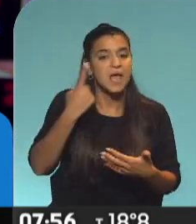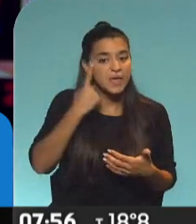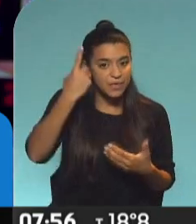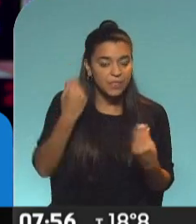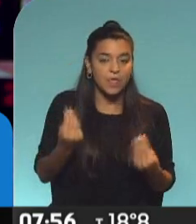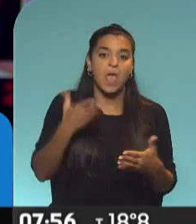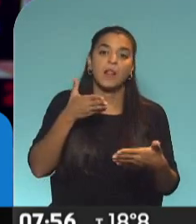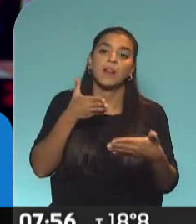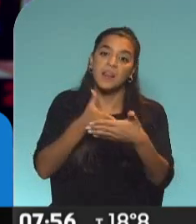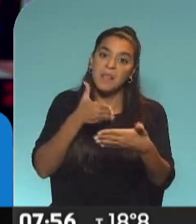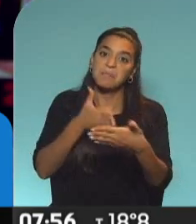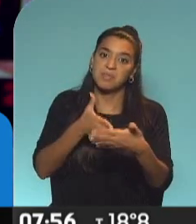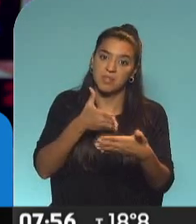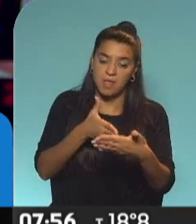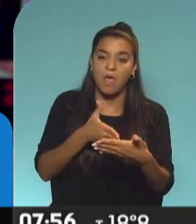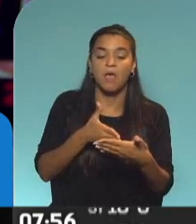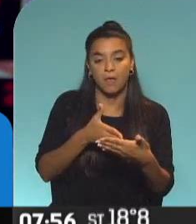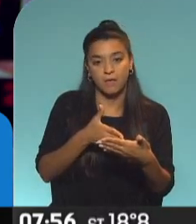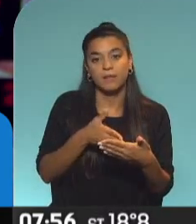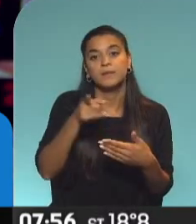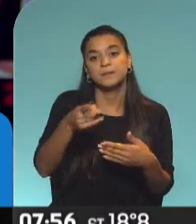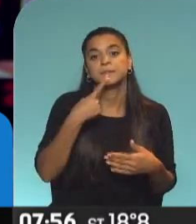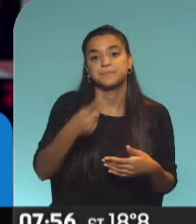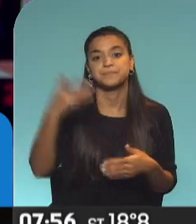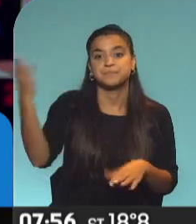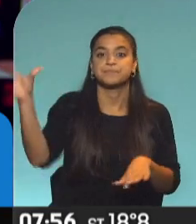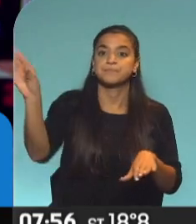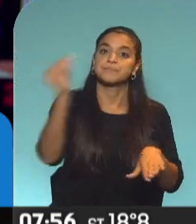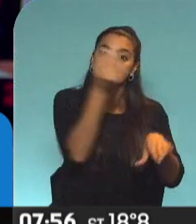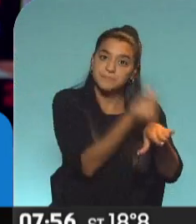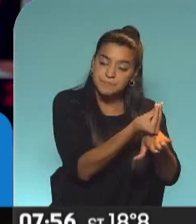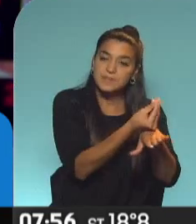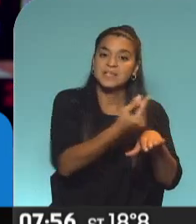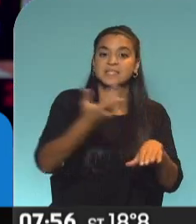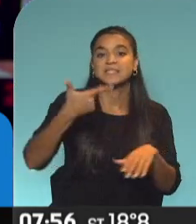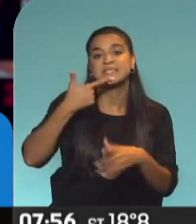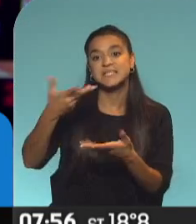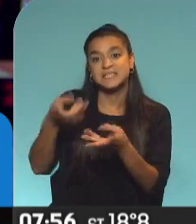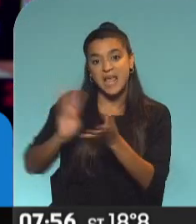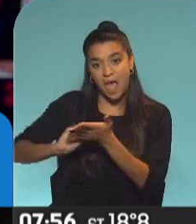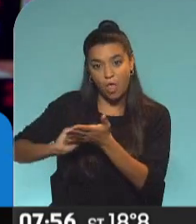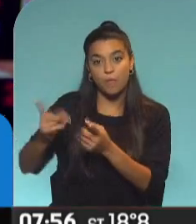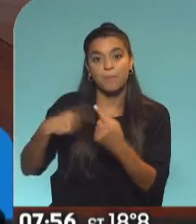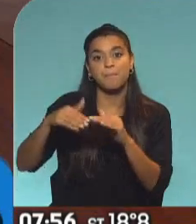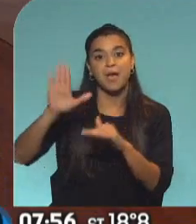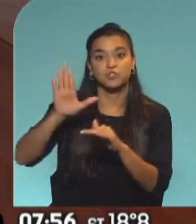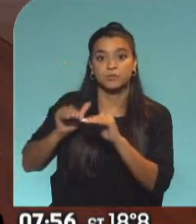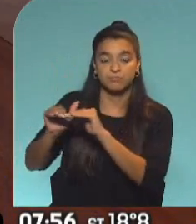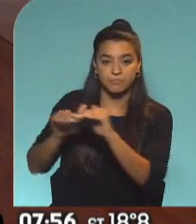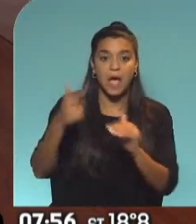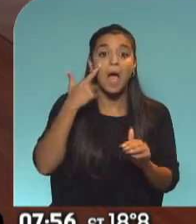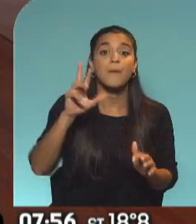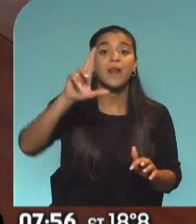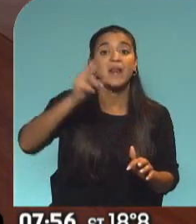poner un límite y además que la designación sea a través del senado pero con mayoría absoluta y veremos qué dice rafecas